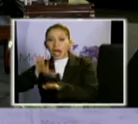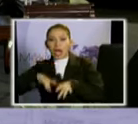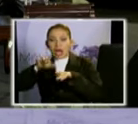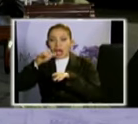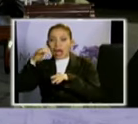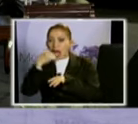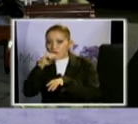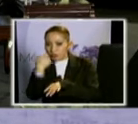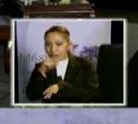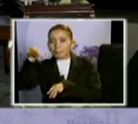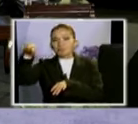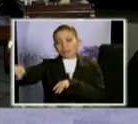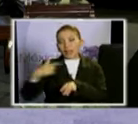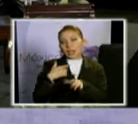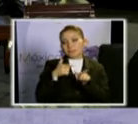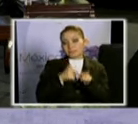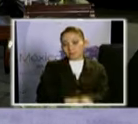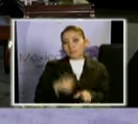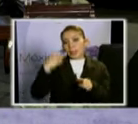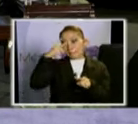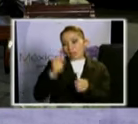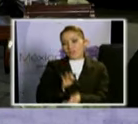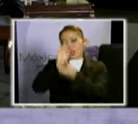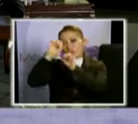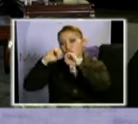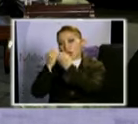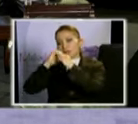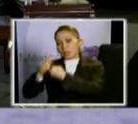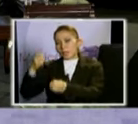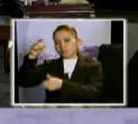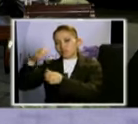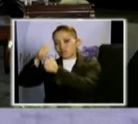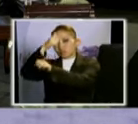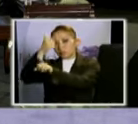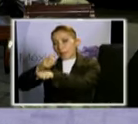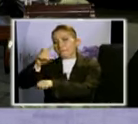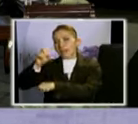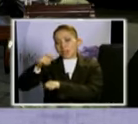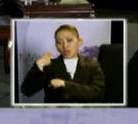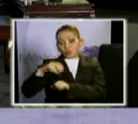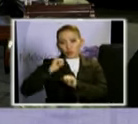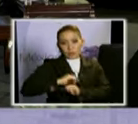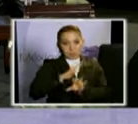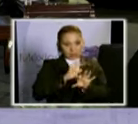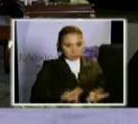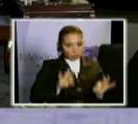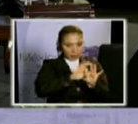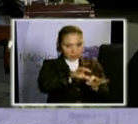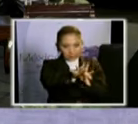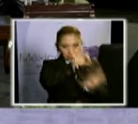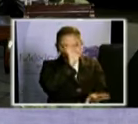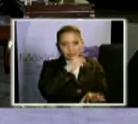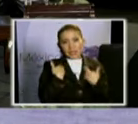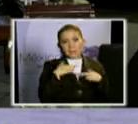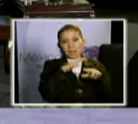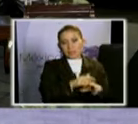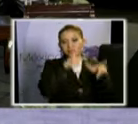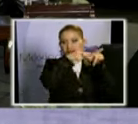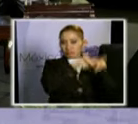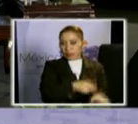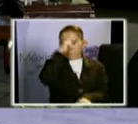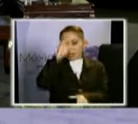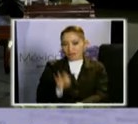y representante permanente de México ante los organismos internacionales con sede en Viena. En sus cargos más relevantes están representante